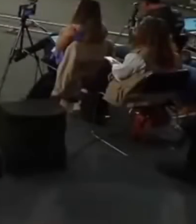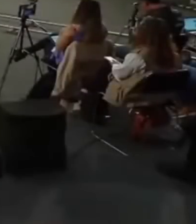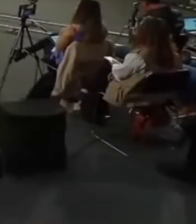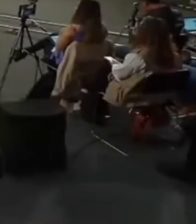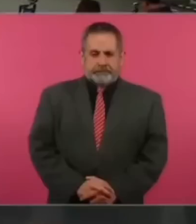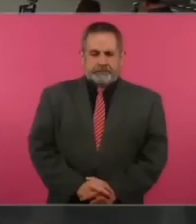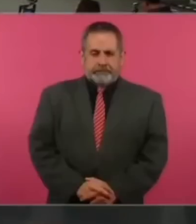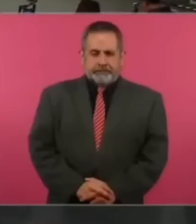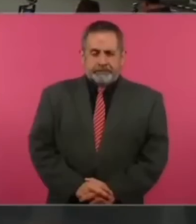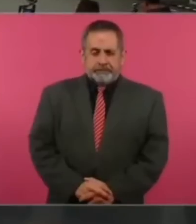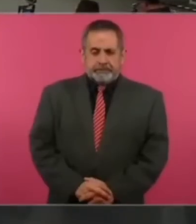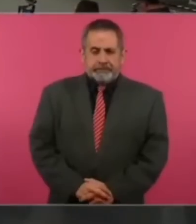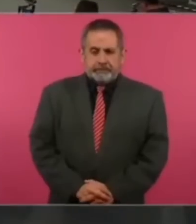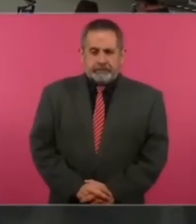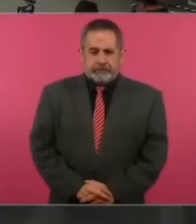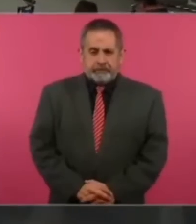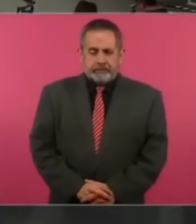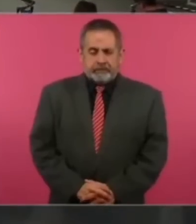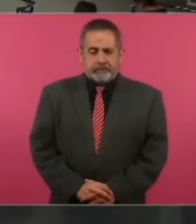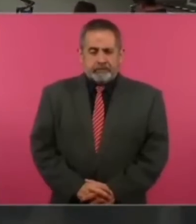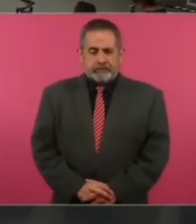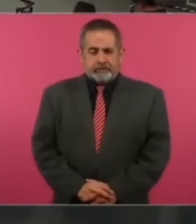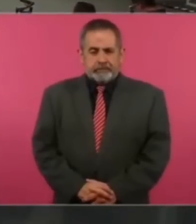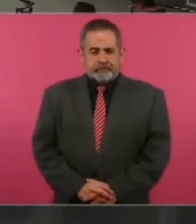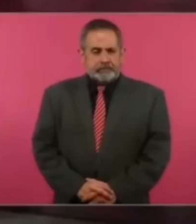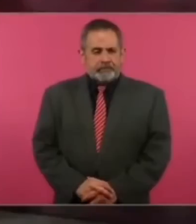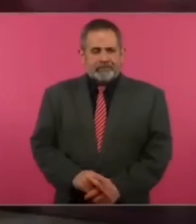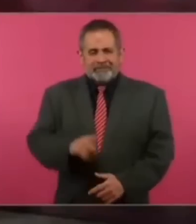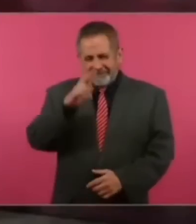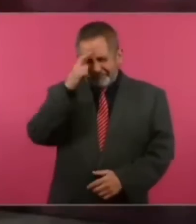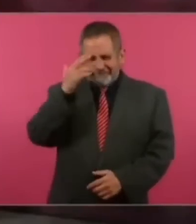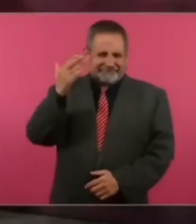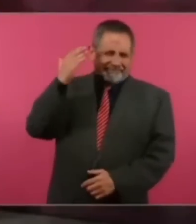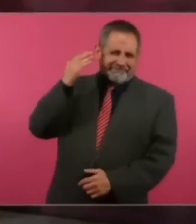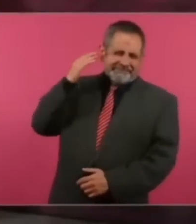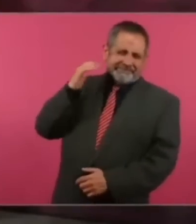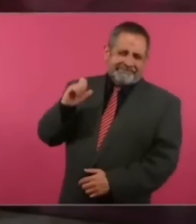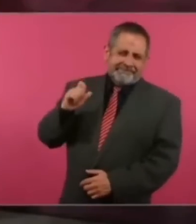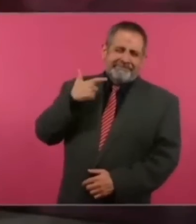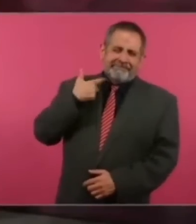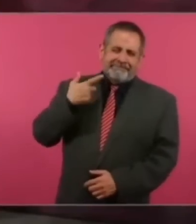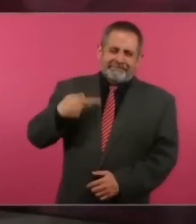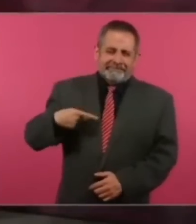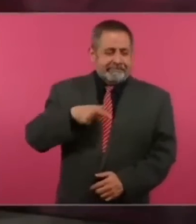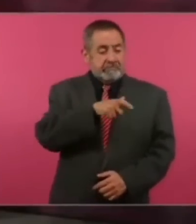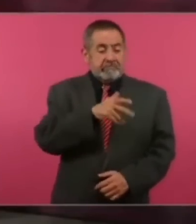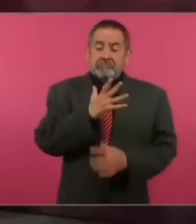Ya hubo uno que hablaba de tepucatas, ¿no?,